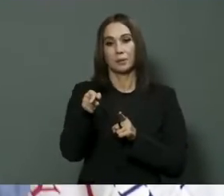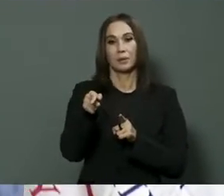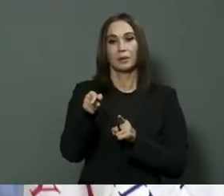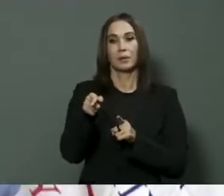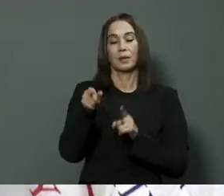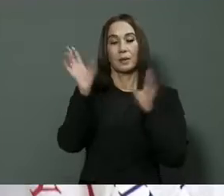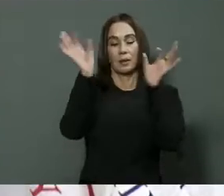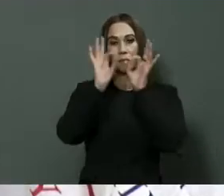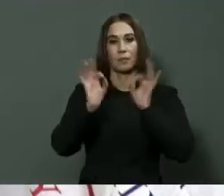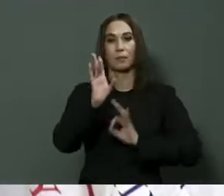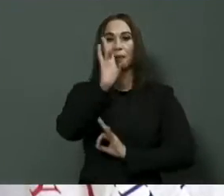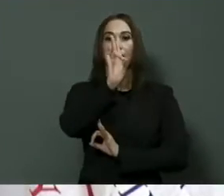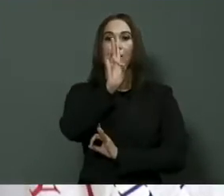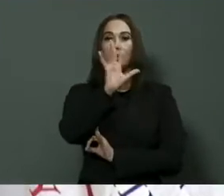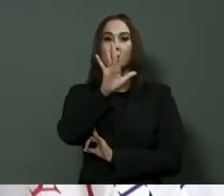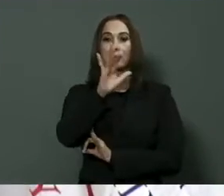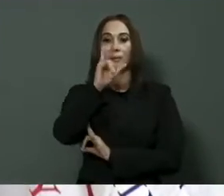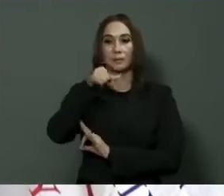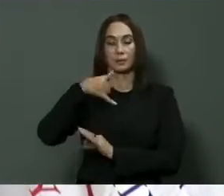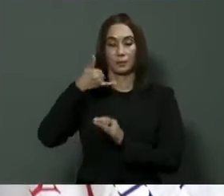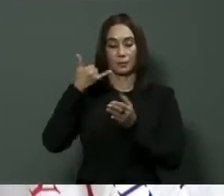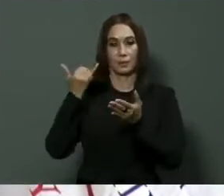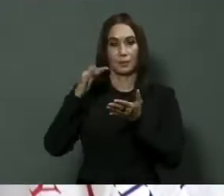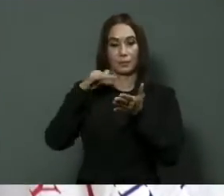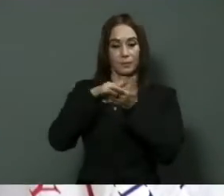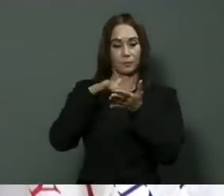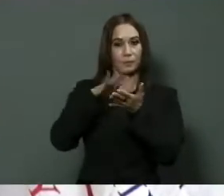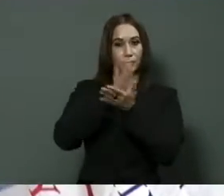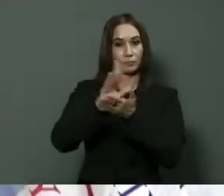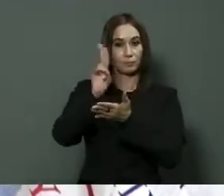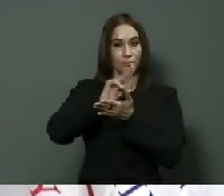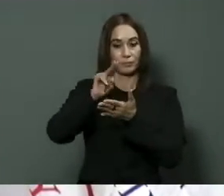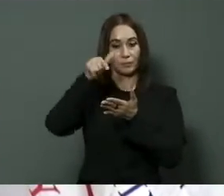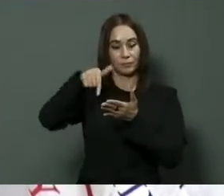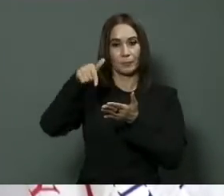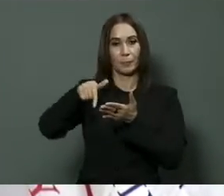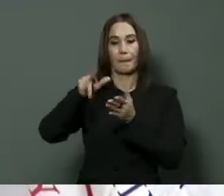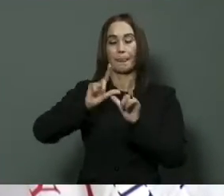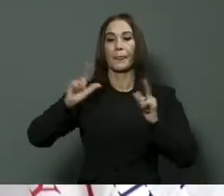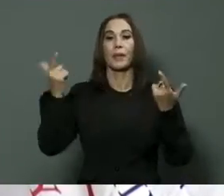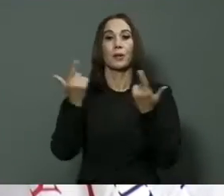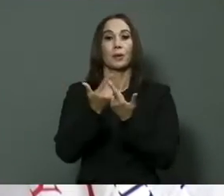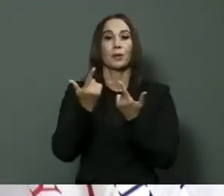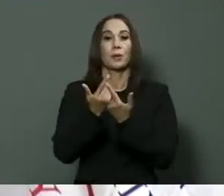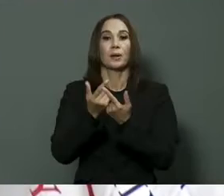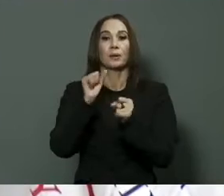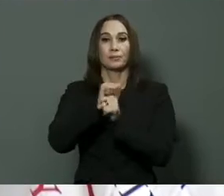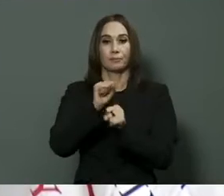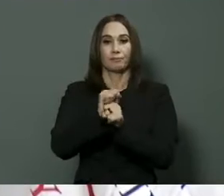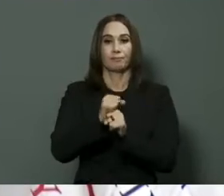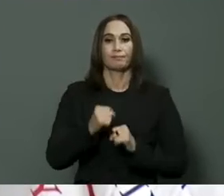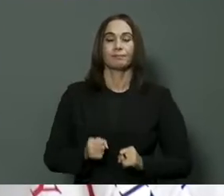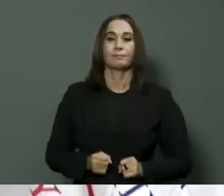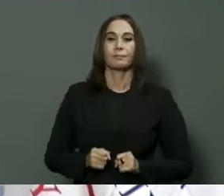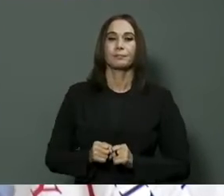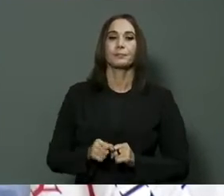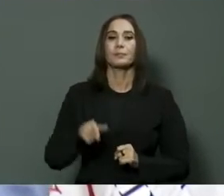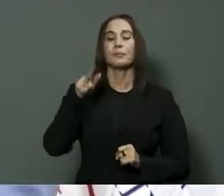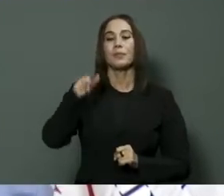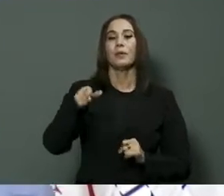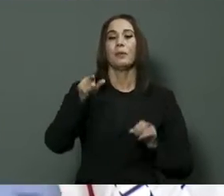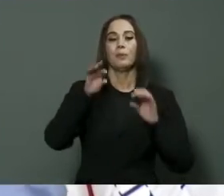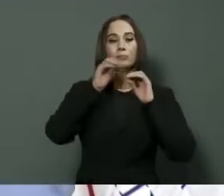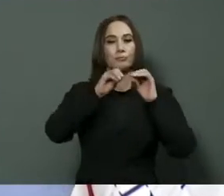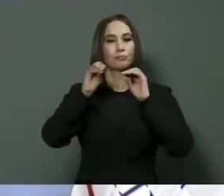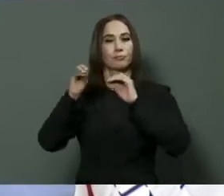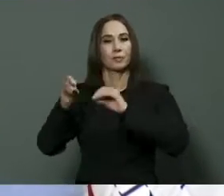fines, vamos a formar 75 jóvenes estudiantes universitarios de los barrios a intervenir. Y lo vamos a